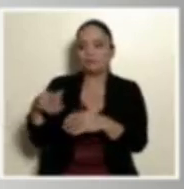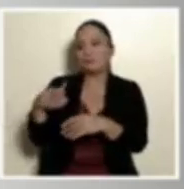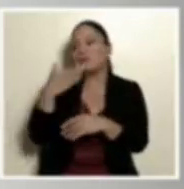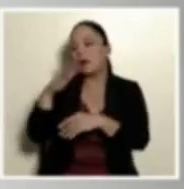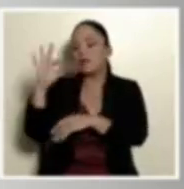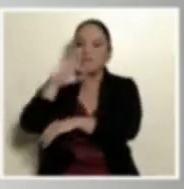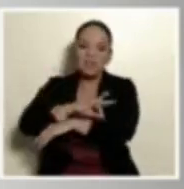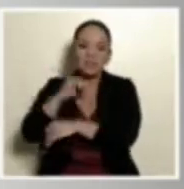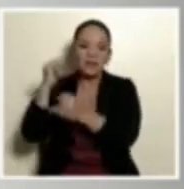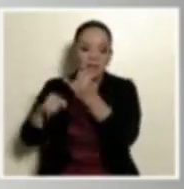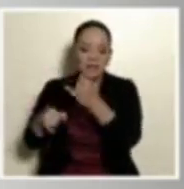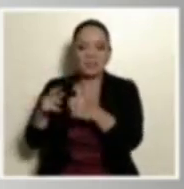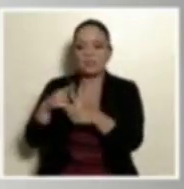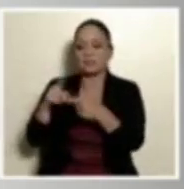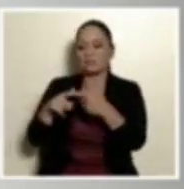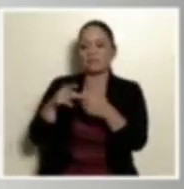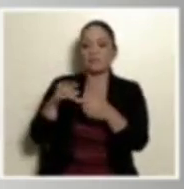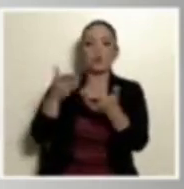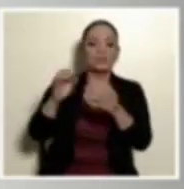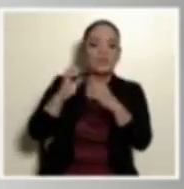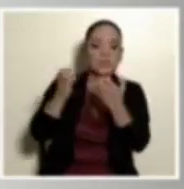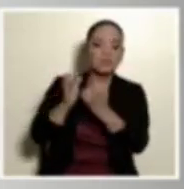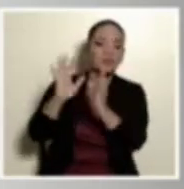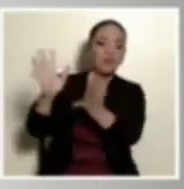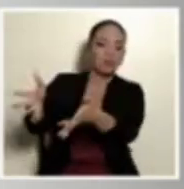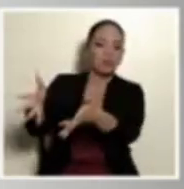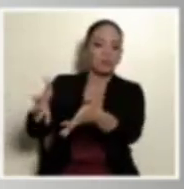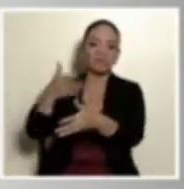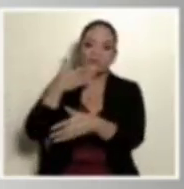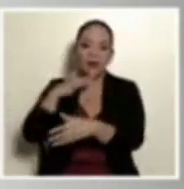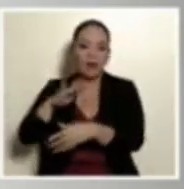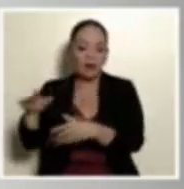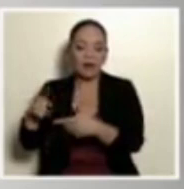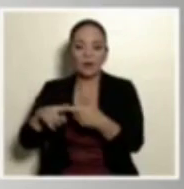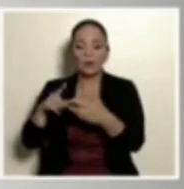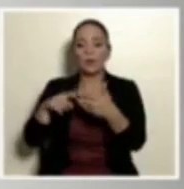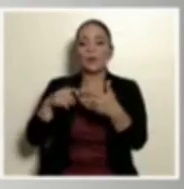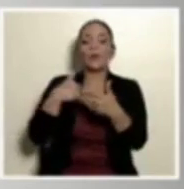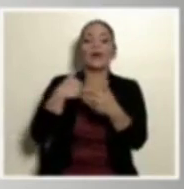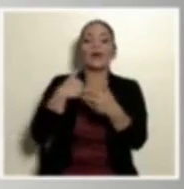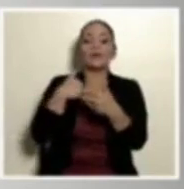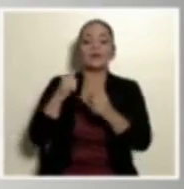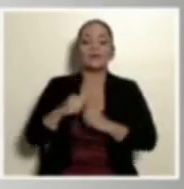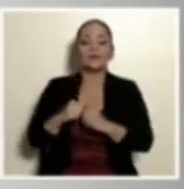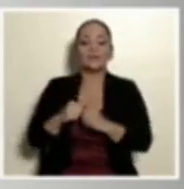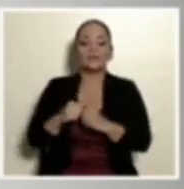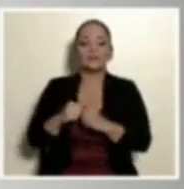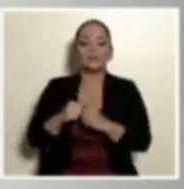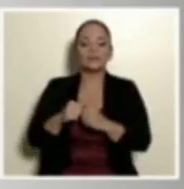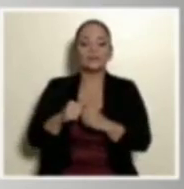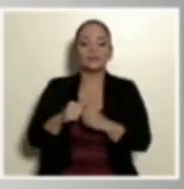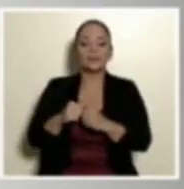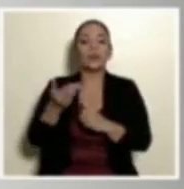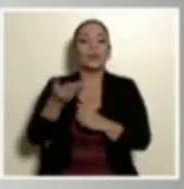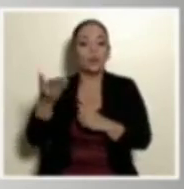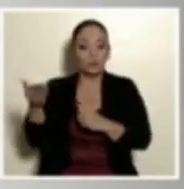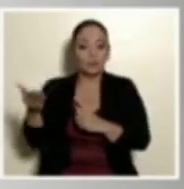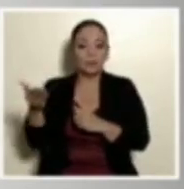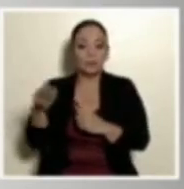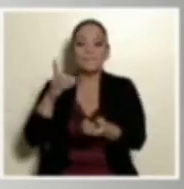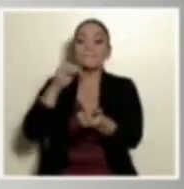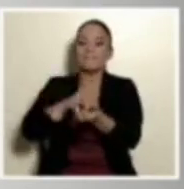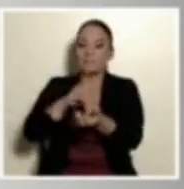ya no sirven y más grave aún, hay implementos, suplementos médicos